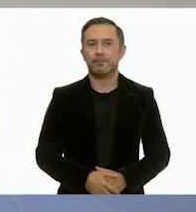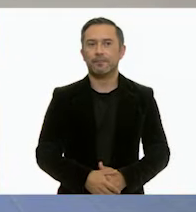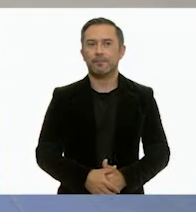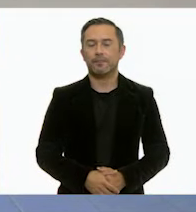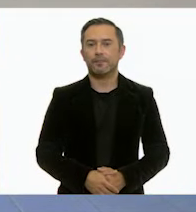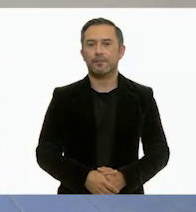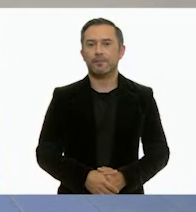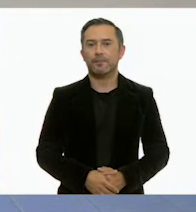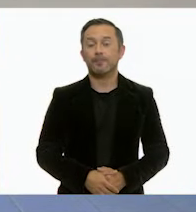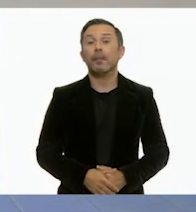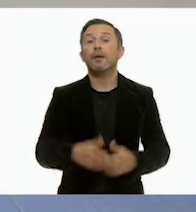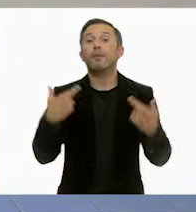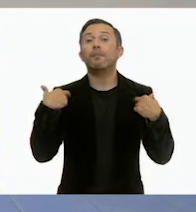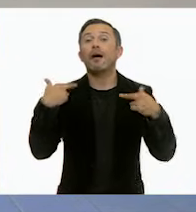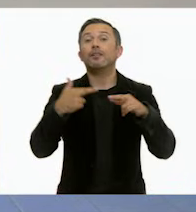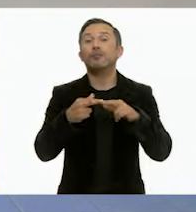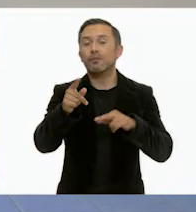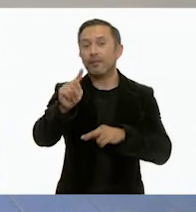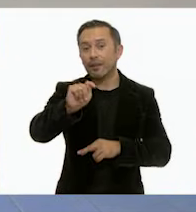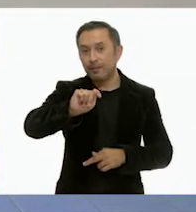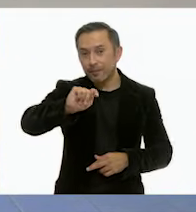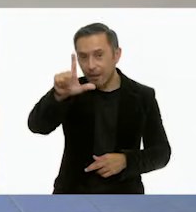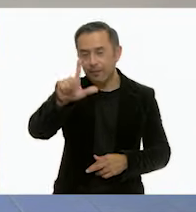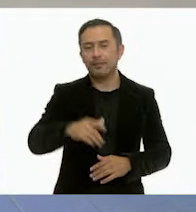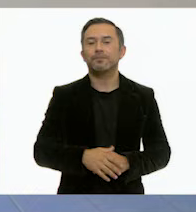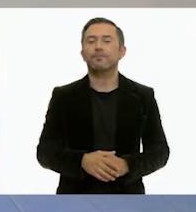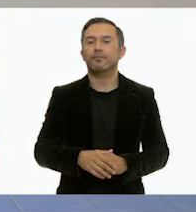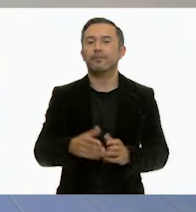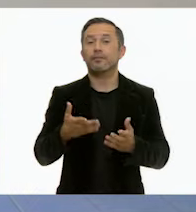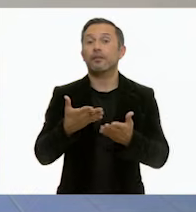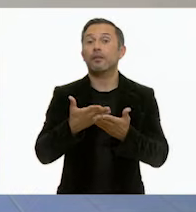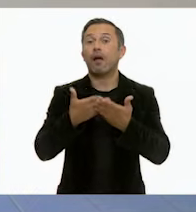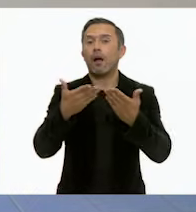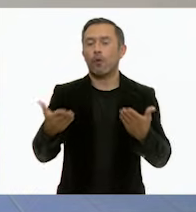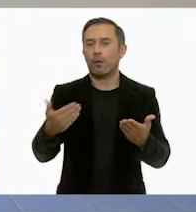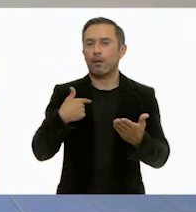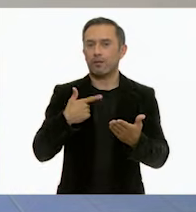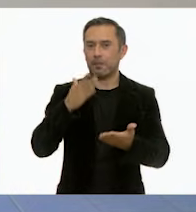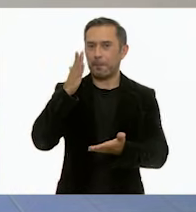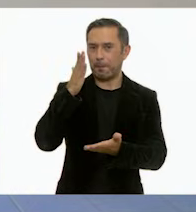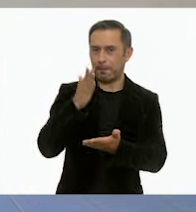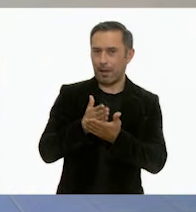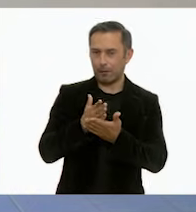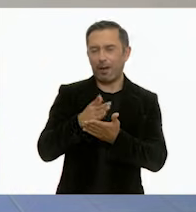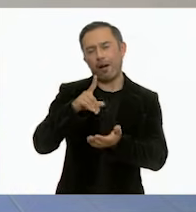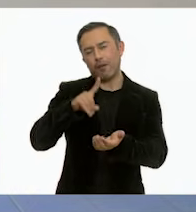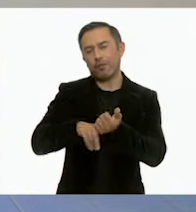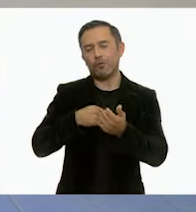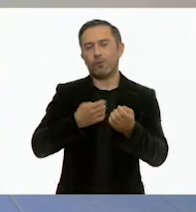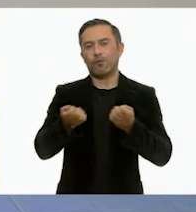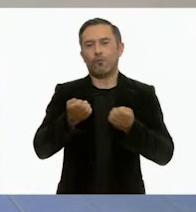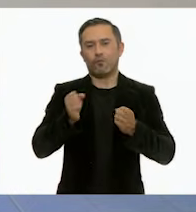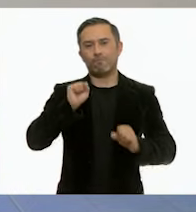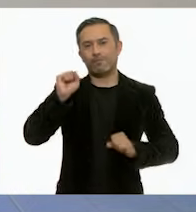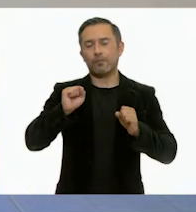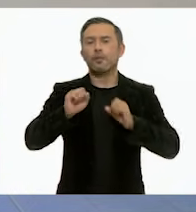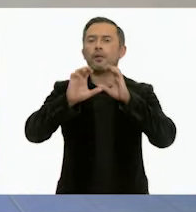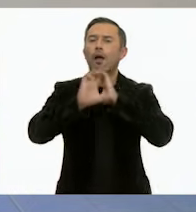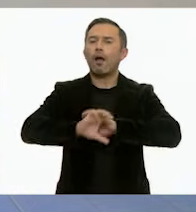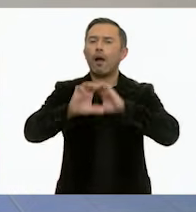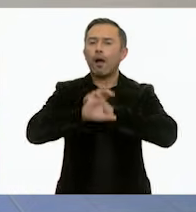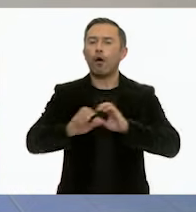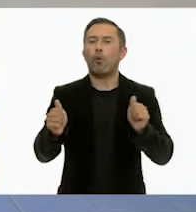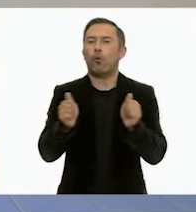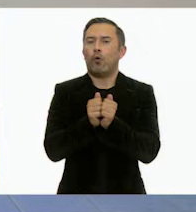¿Qué tal, compañeros maestros? En esta ocasión vamos a presentarles una pausa activa, que es un canto acompañado de